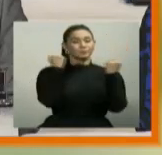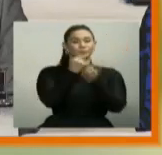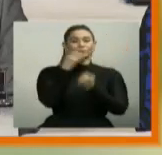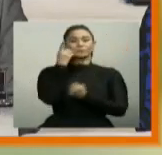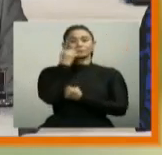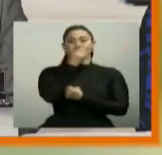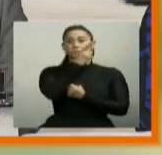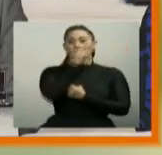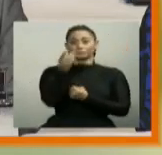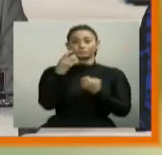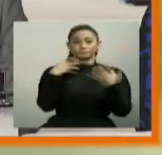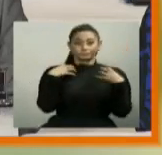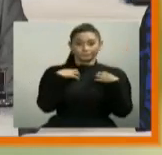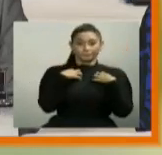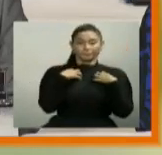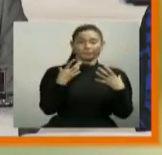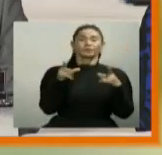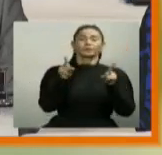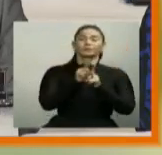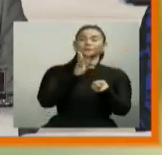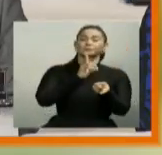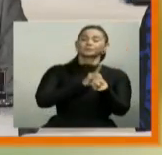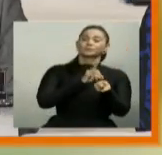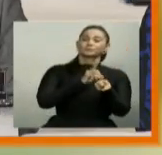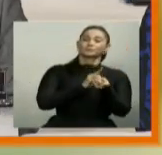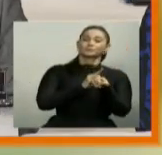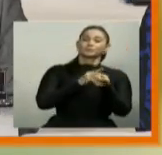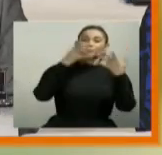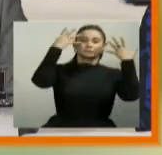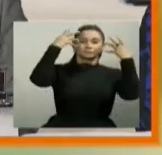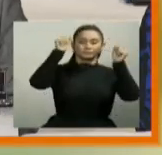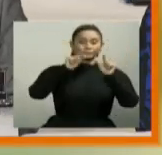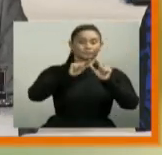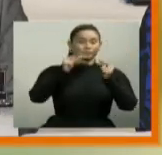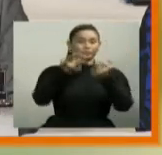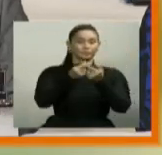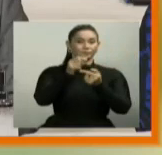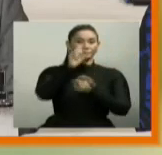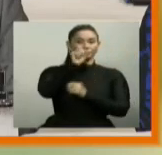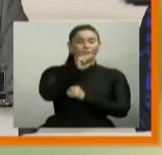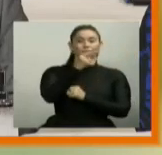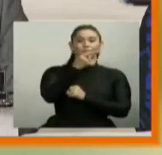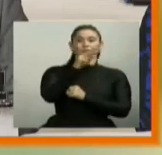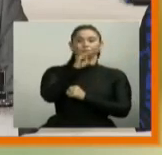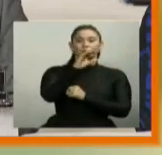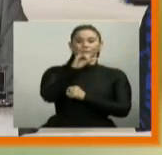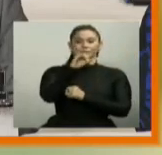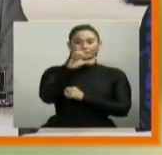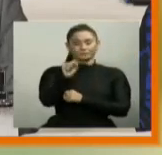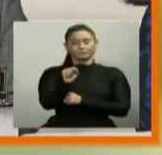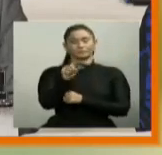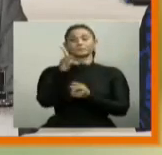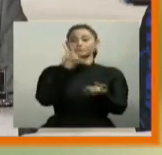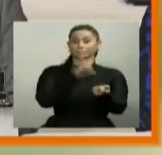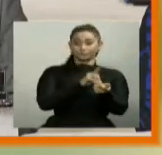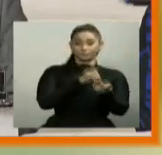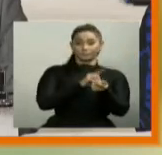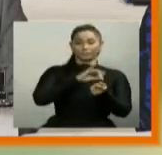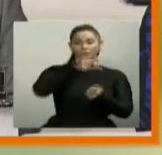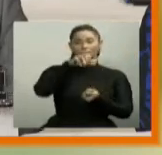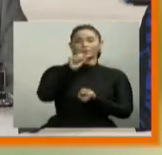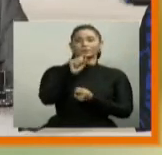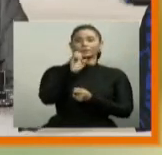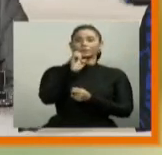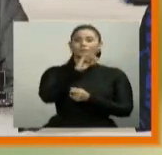el equipazo que preparó el gobierno. Miren, ahí estaba la presidenta de la Asociación Médica de Neumología, el presidente de la Asociación Médica